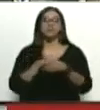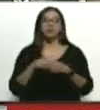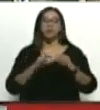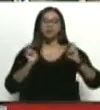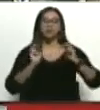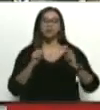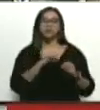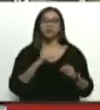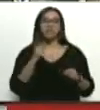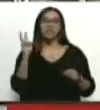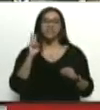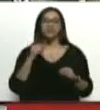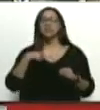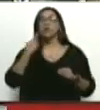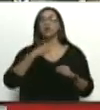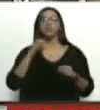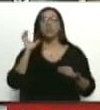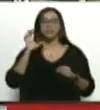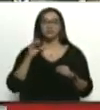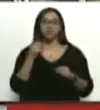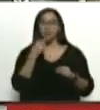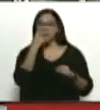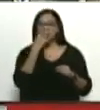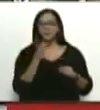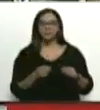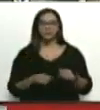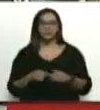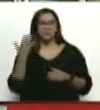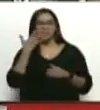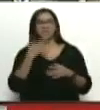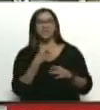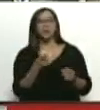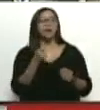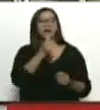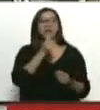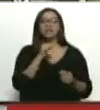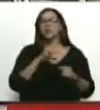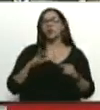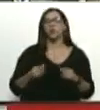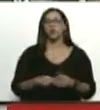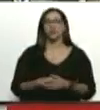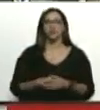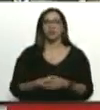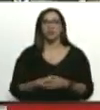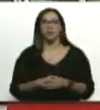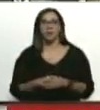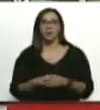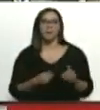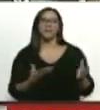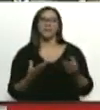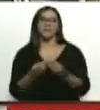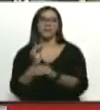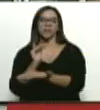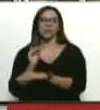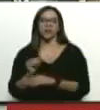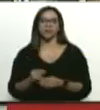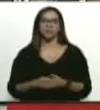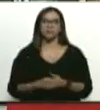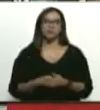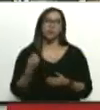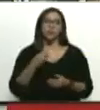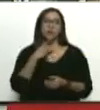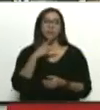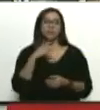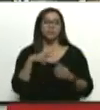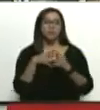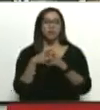ni de ningún país, son unos intrépidos. Parecería que están interesados por ver quiénes son los corruptos para llevárselo para allá a protegerlo, como es la política de